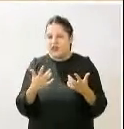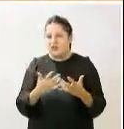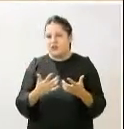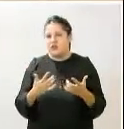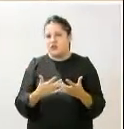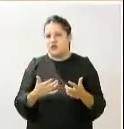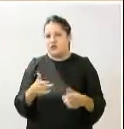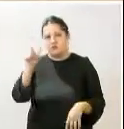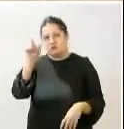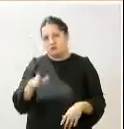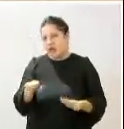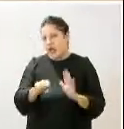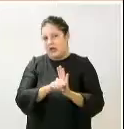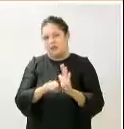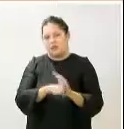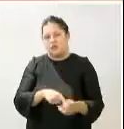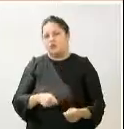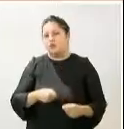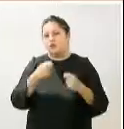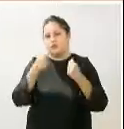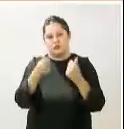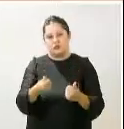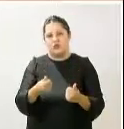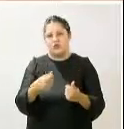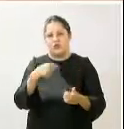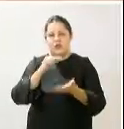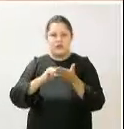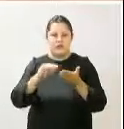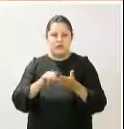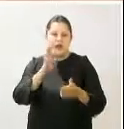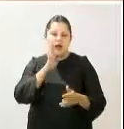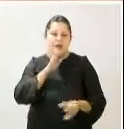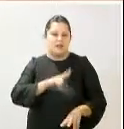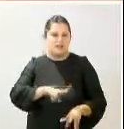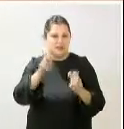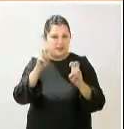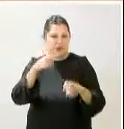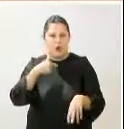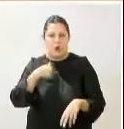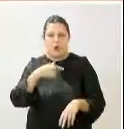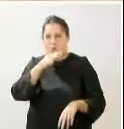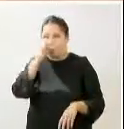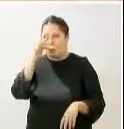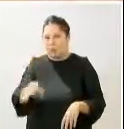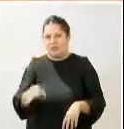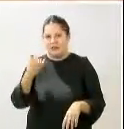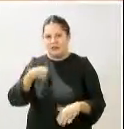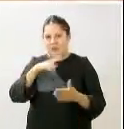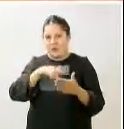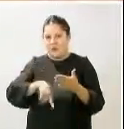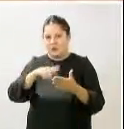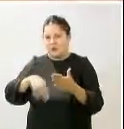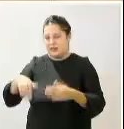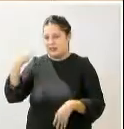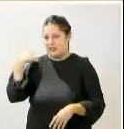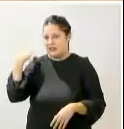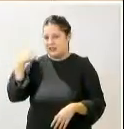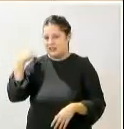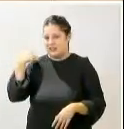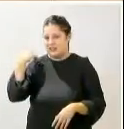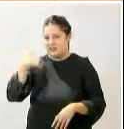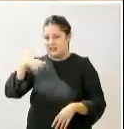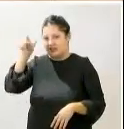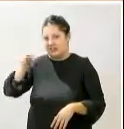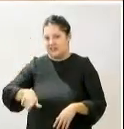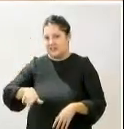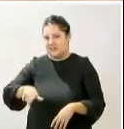los pocos artículos que se han escrito en esta materia y que hoy le prometí hace unos meses a Teri, que se encuentra